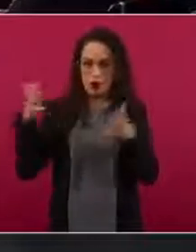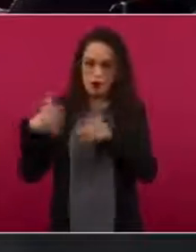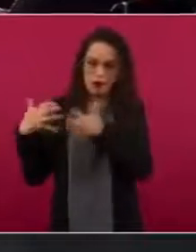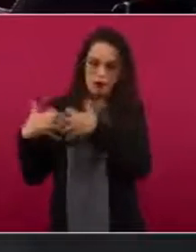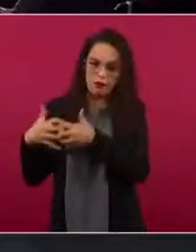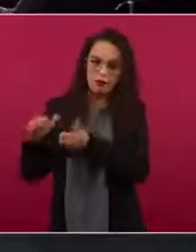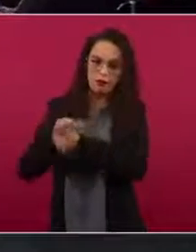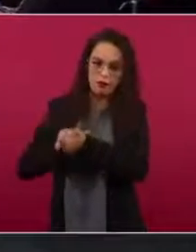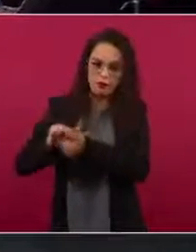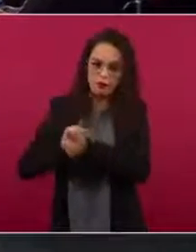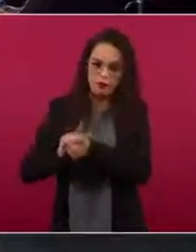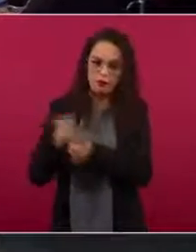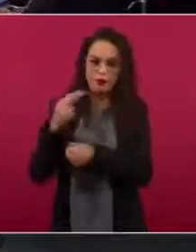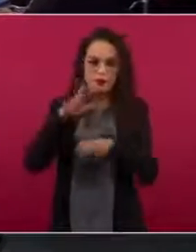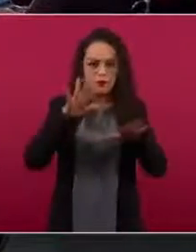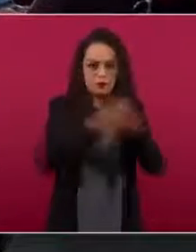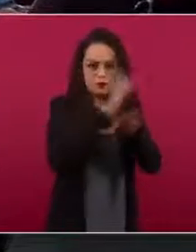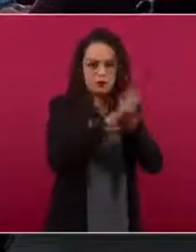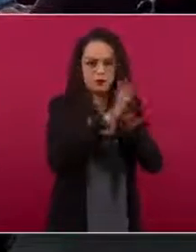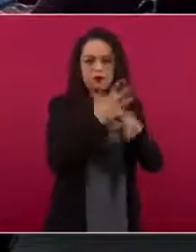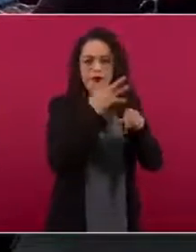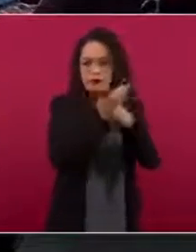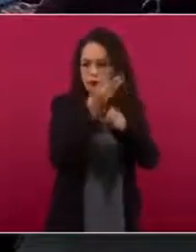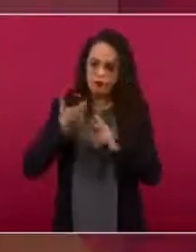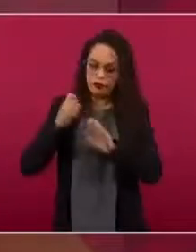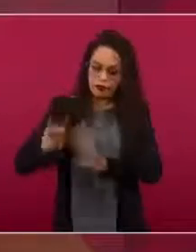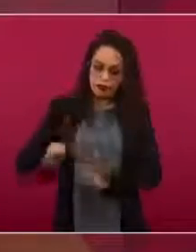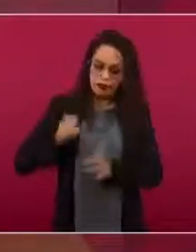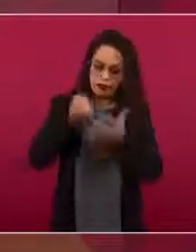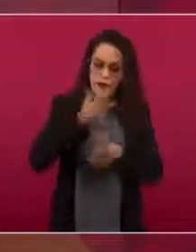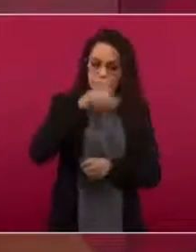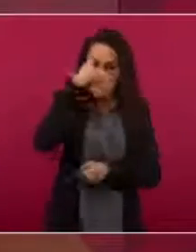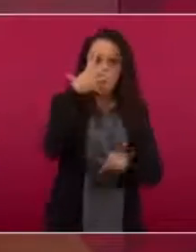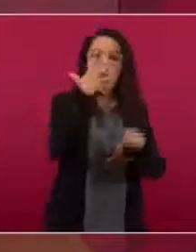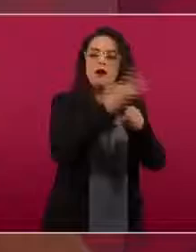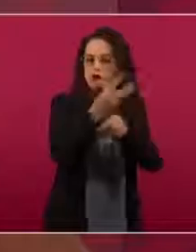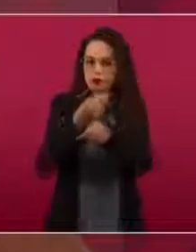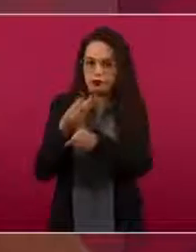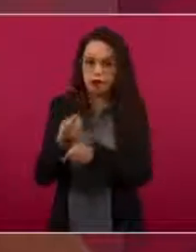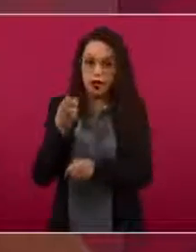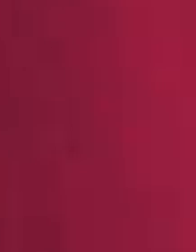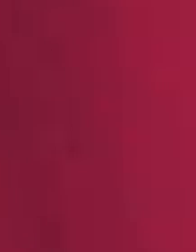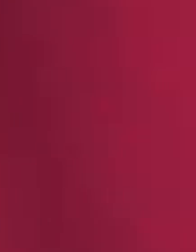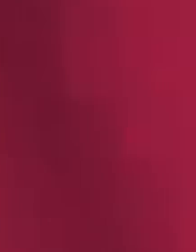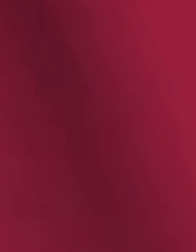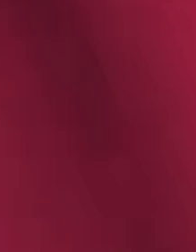cambiando plantas, todo lo que hemos invertido. Entonces,